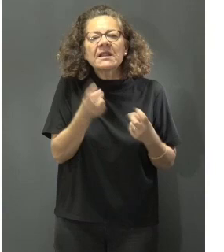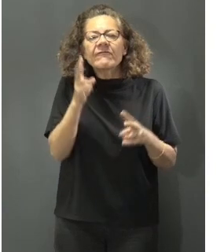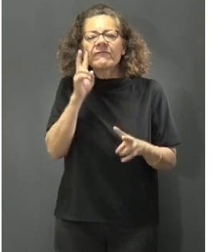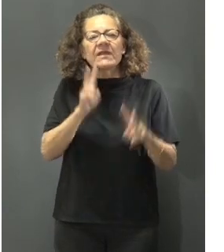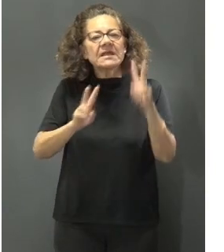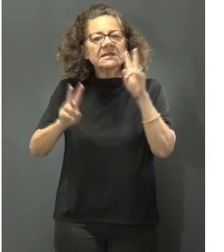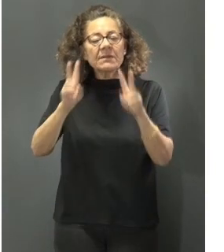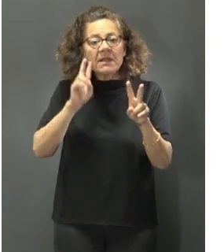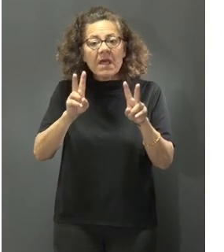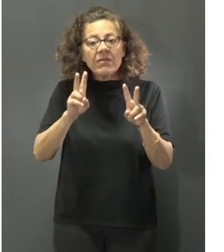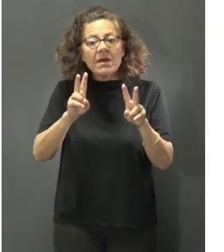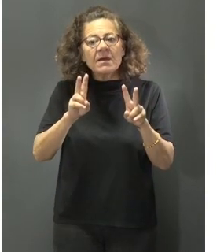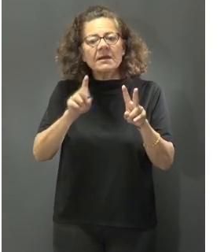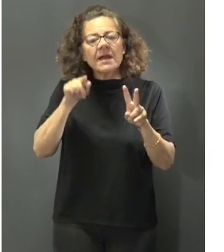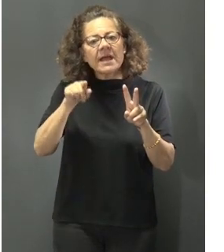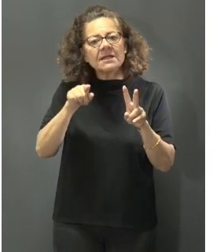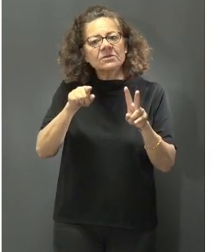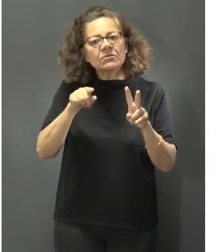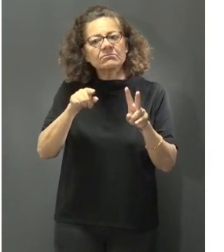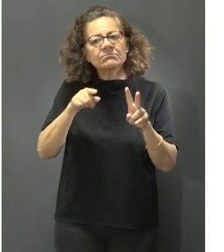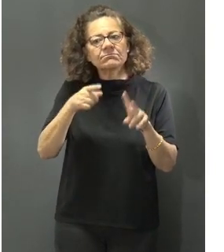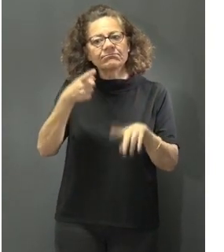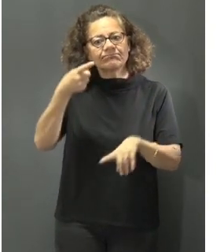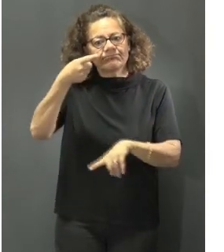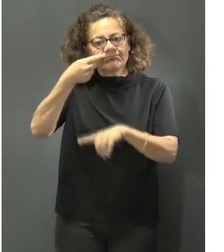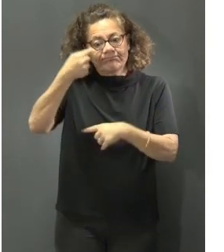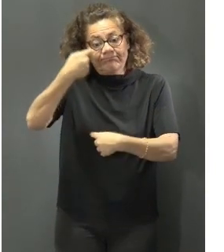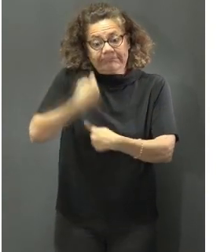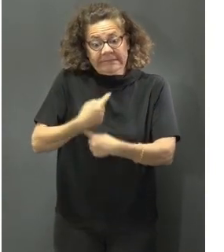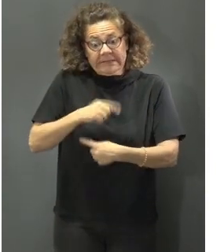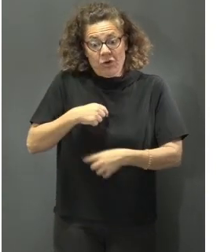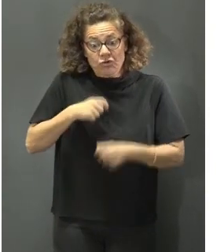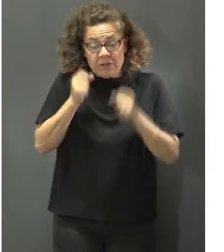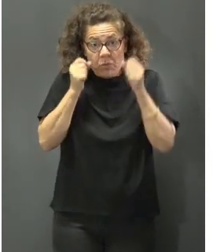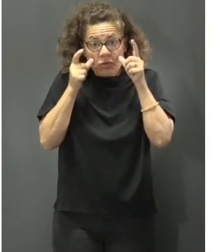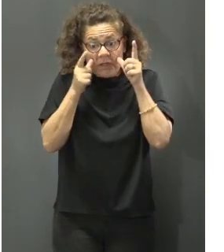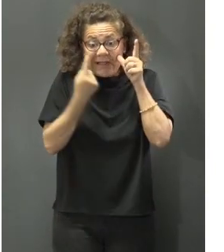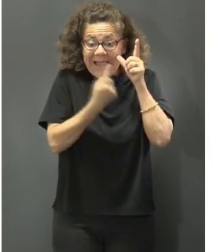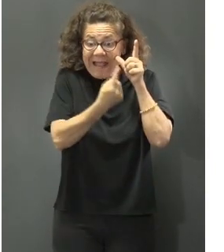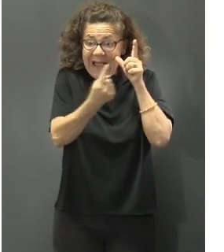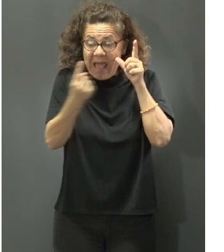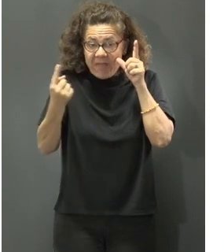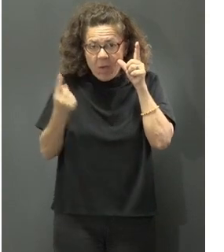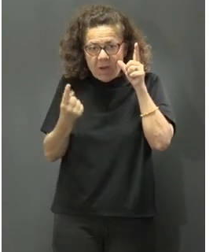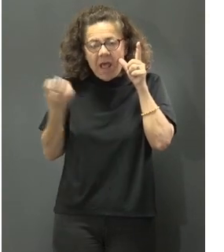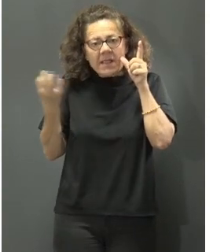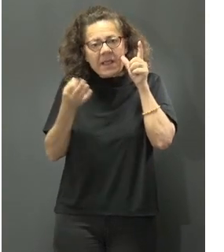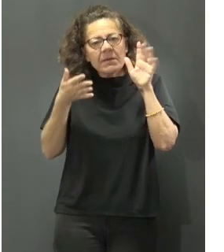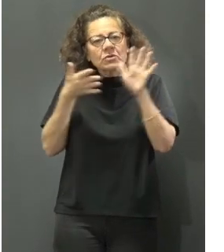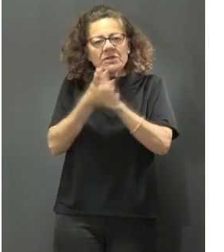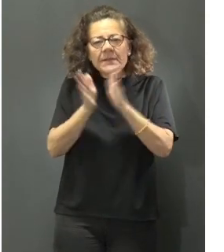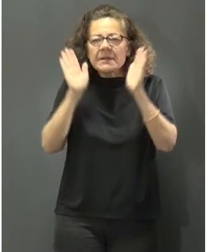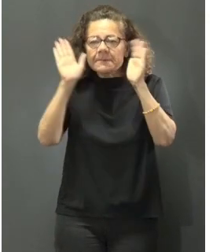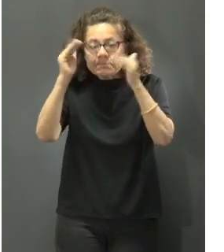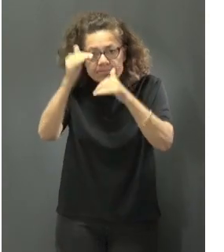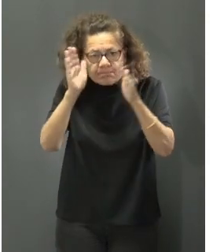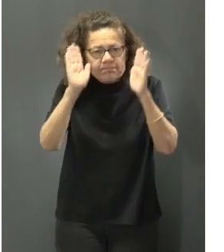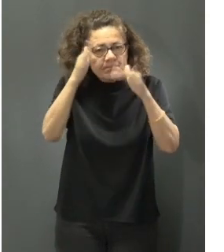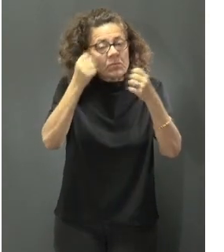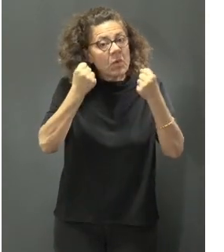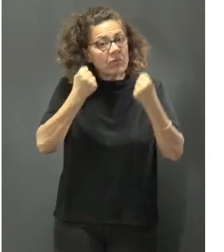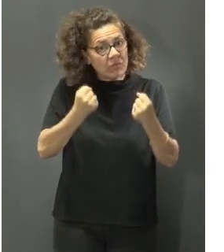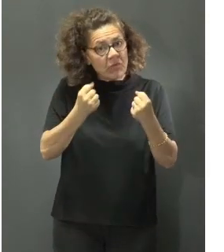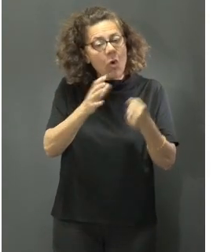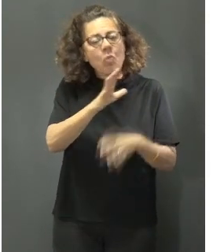visibilidad quizá es lo que hace que no seamos tan conscientes de que cada uno de nosotros tenemos que estar muy pendientes por